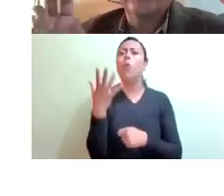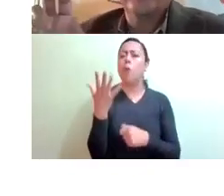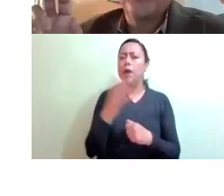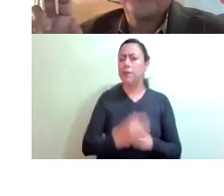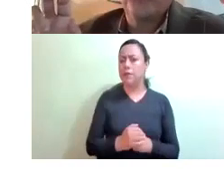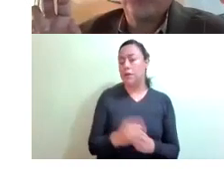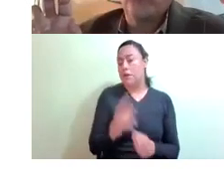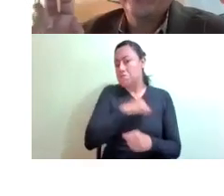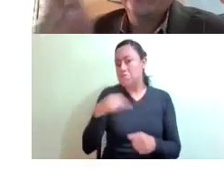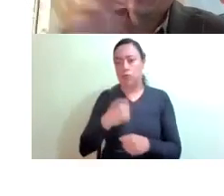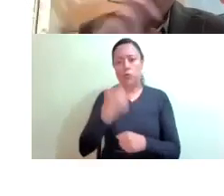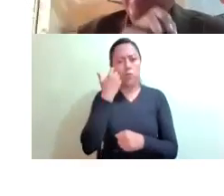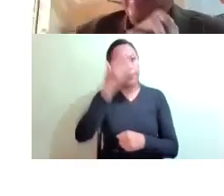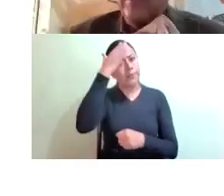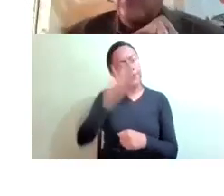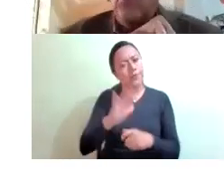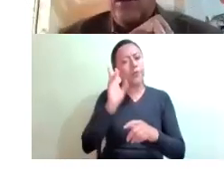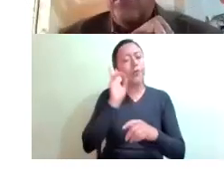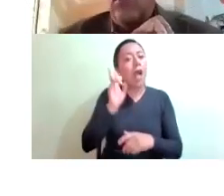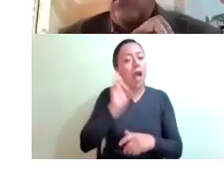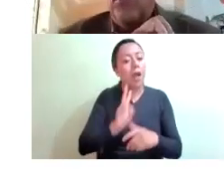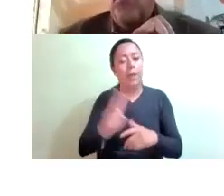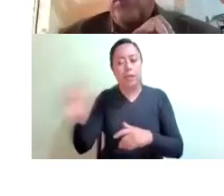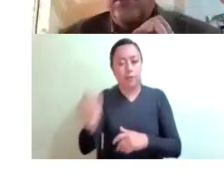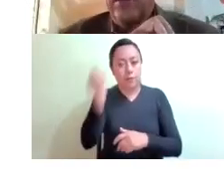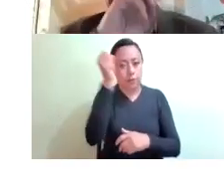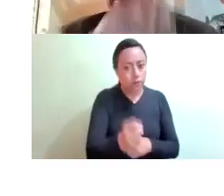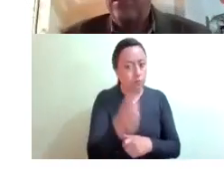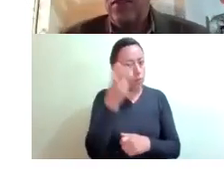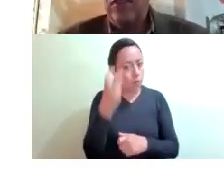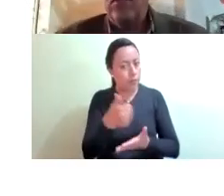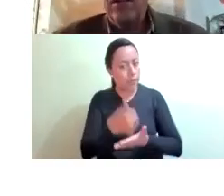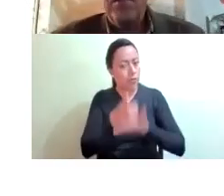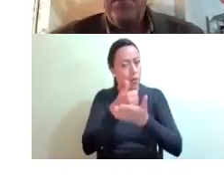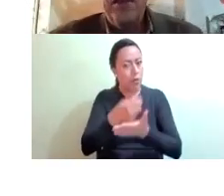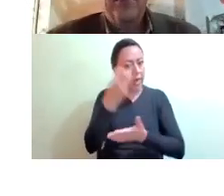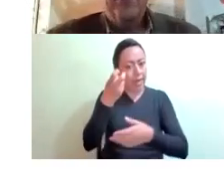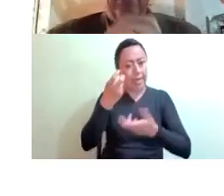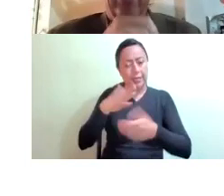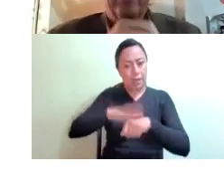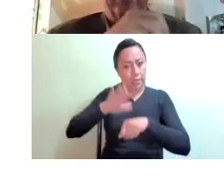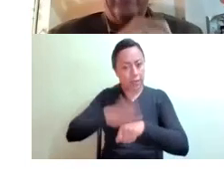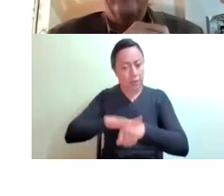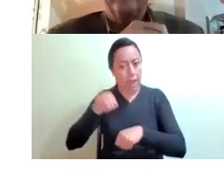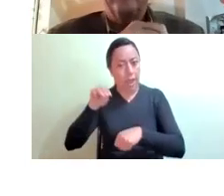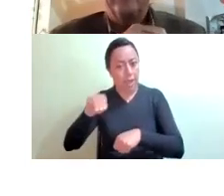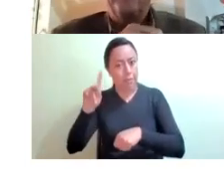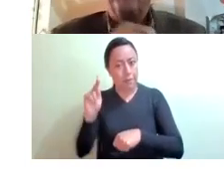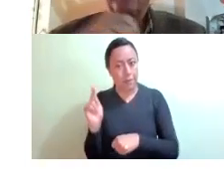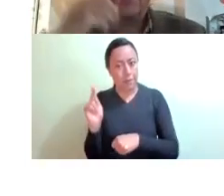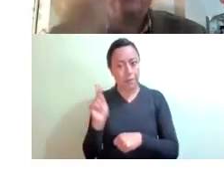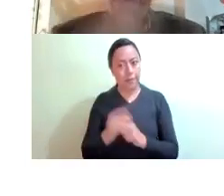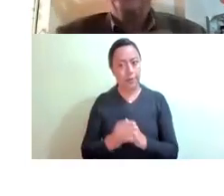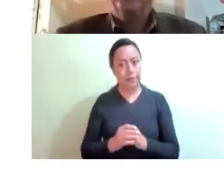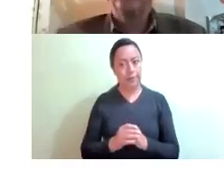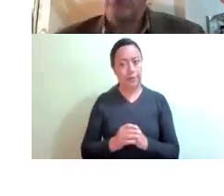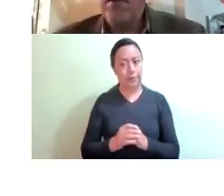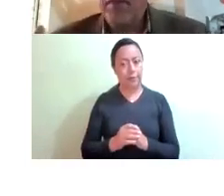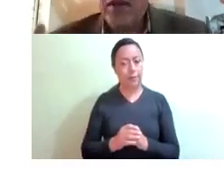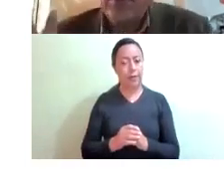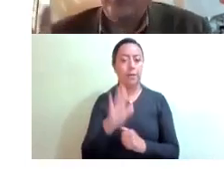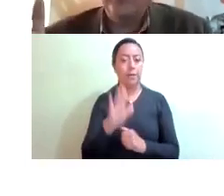lo que quisimos saber es, bueno, ¿y qué tanto la detención a lo mejor influye esa calificación del MP que determina que